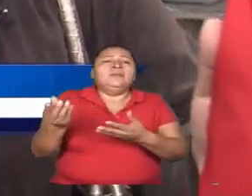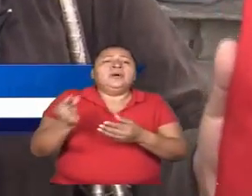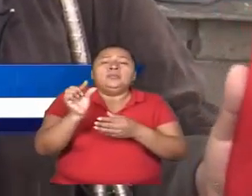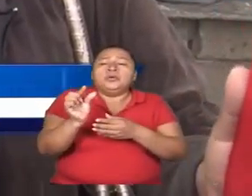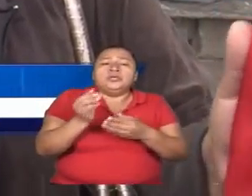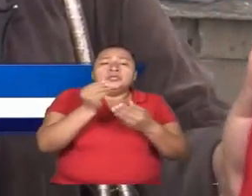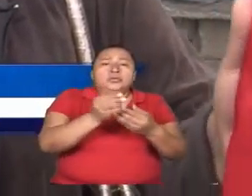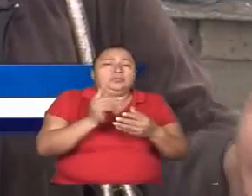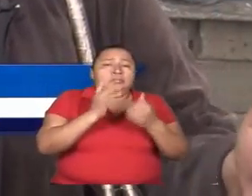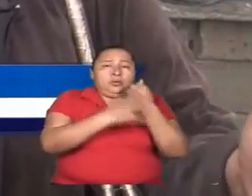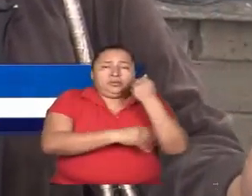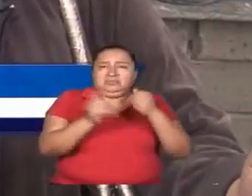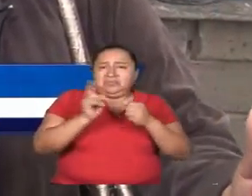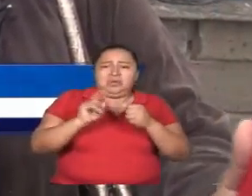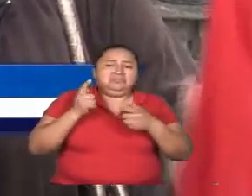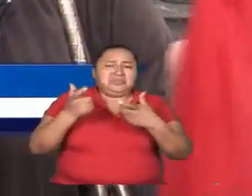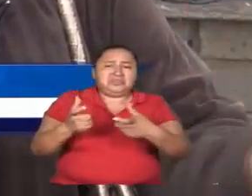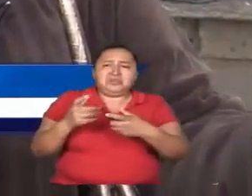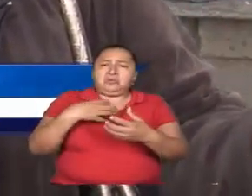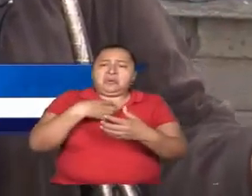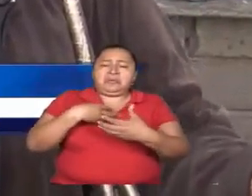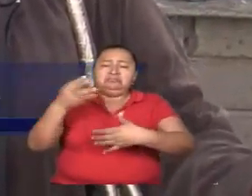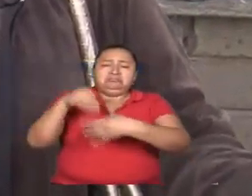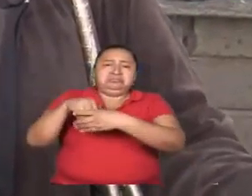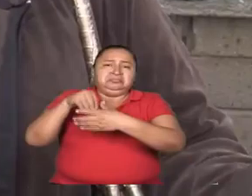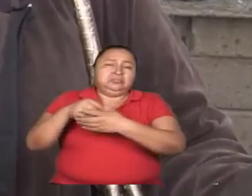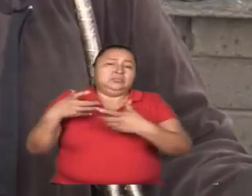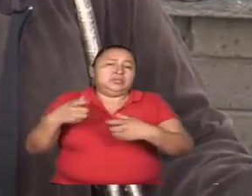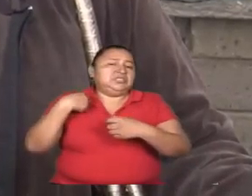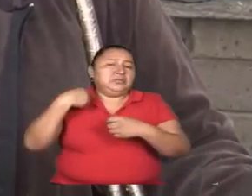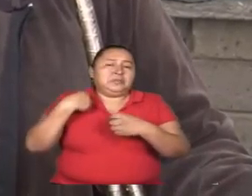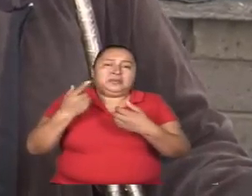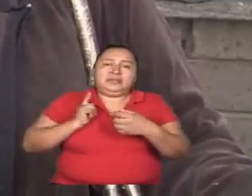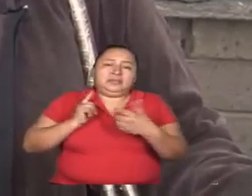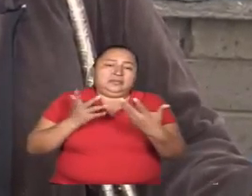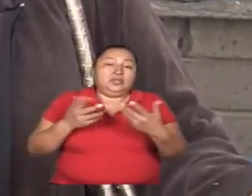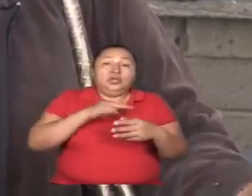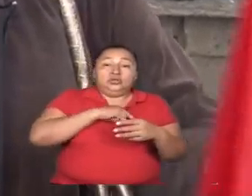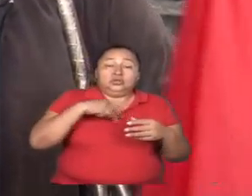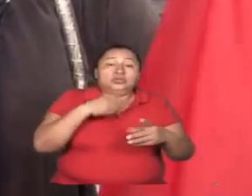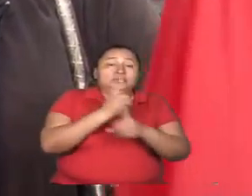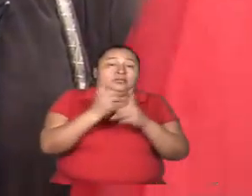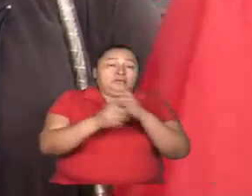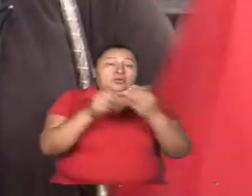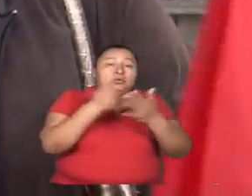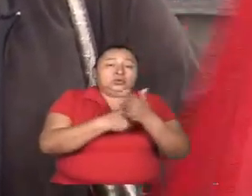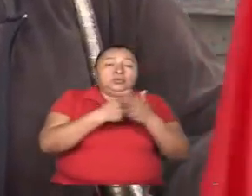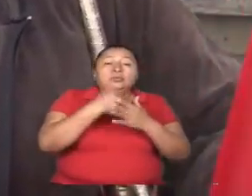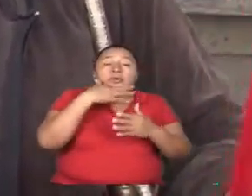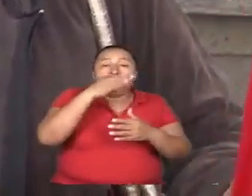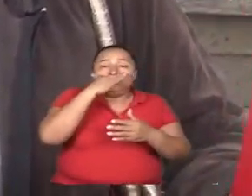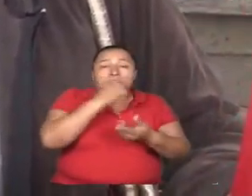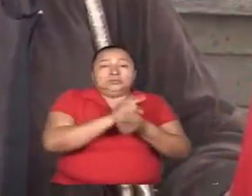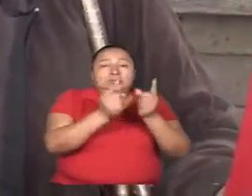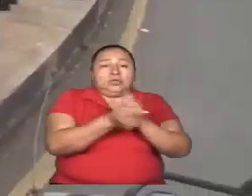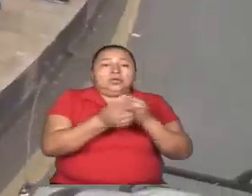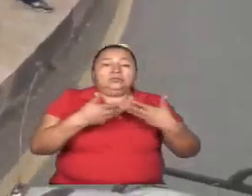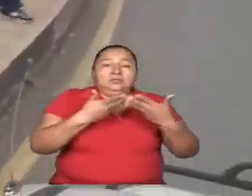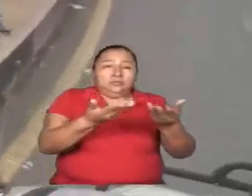escaño al pobre. El rico hace su plata y él siempre va a tenerla. Nosotros tenemos que luchar por lo que la revolución nos ha venido